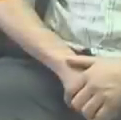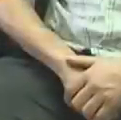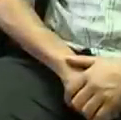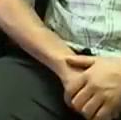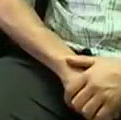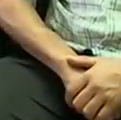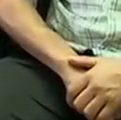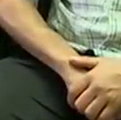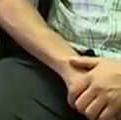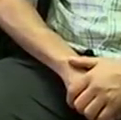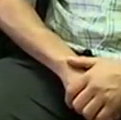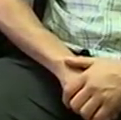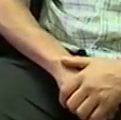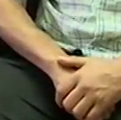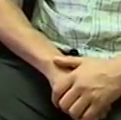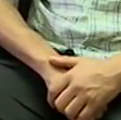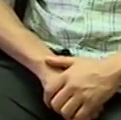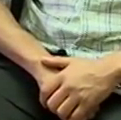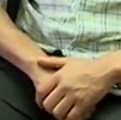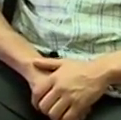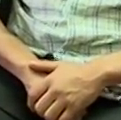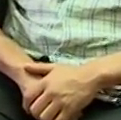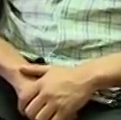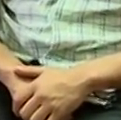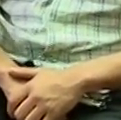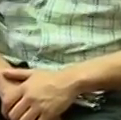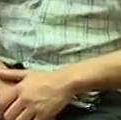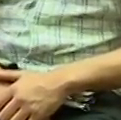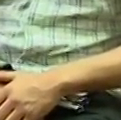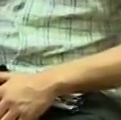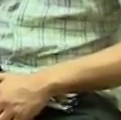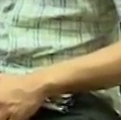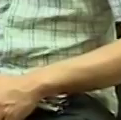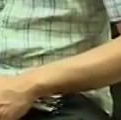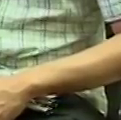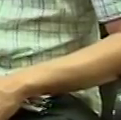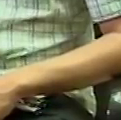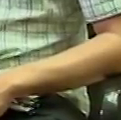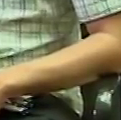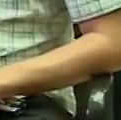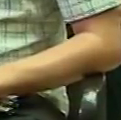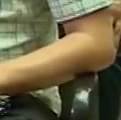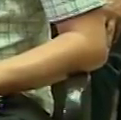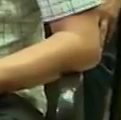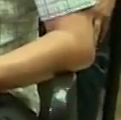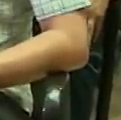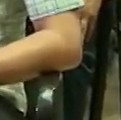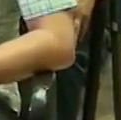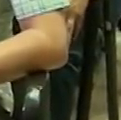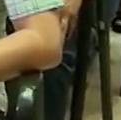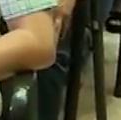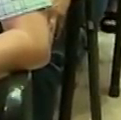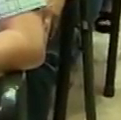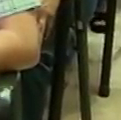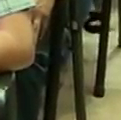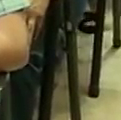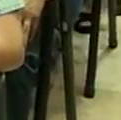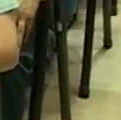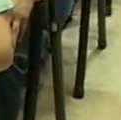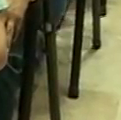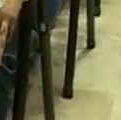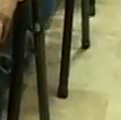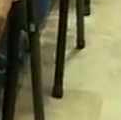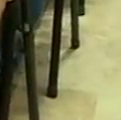Muy buenas tardes, amigos. Sean todos bienvenidos y bienvenidas a una nueva emisión de ANCTV, espacio creado para dar cobertura a todo lo que sucede en la Asamblea